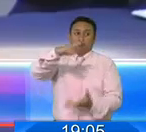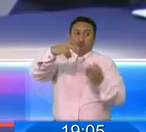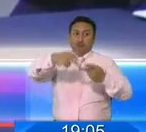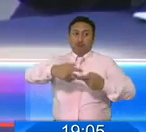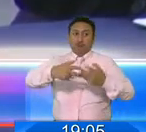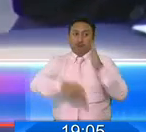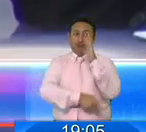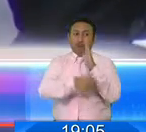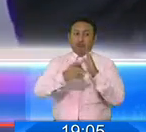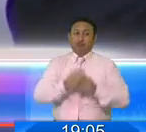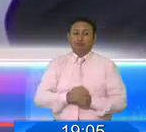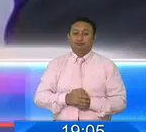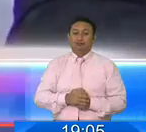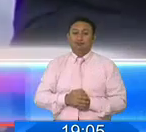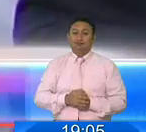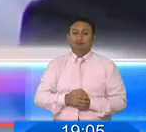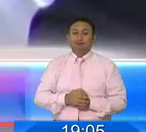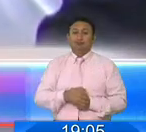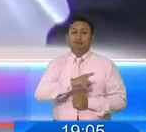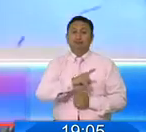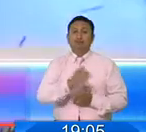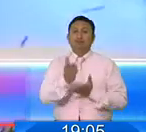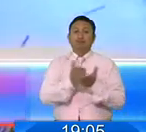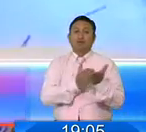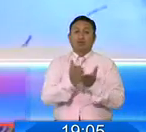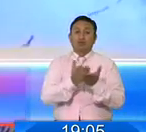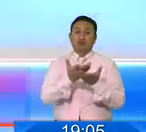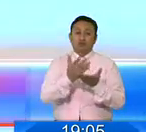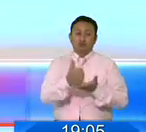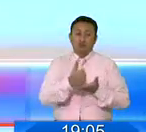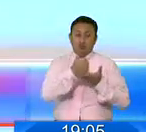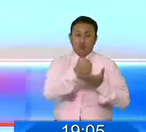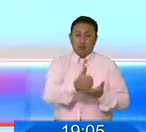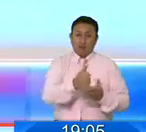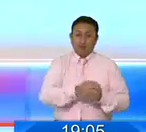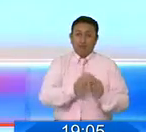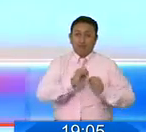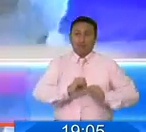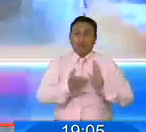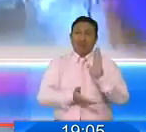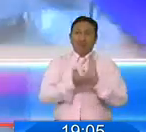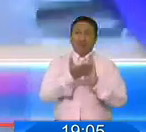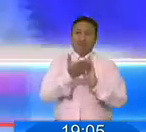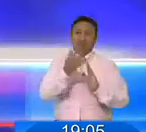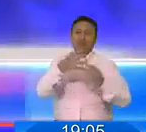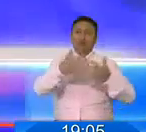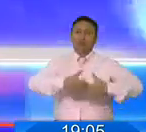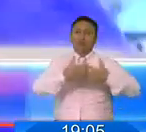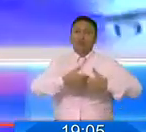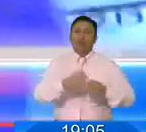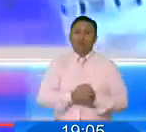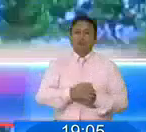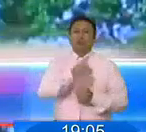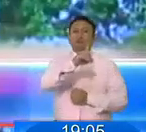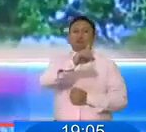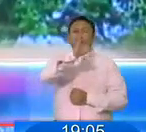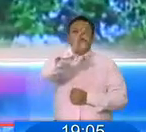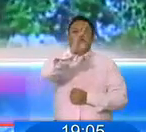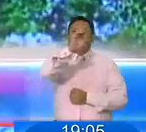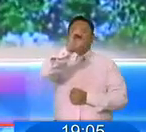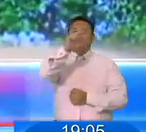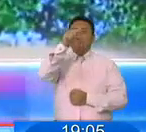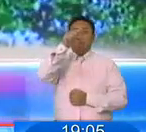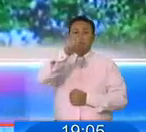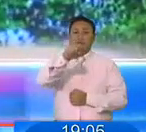firmas bajo la modalidad de prestación de servicios específicos permitirá un incremento en la producción de 170